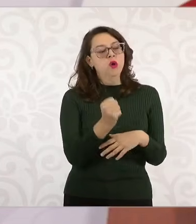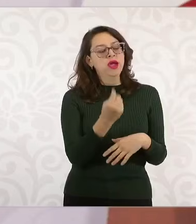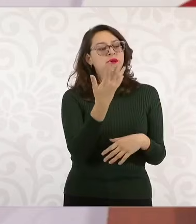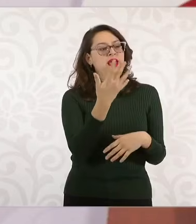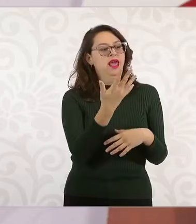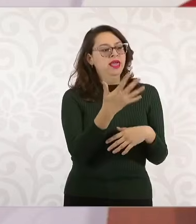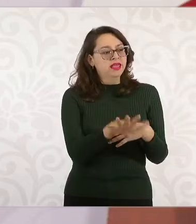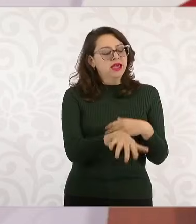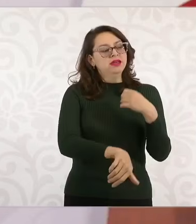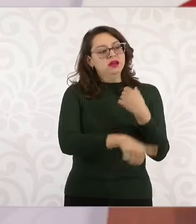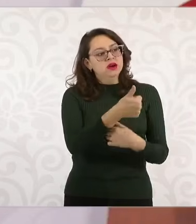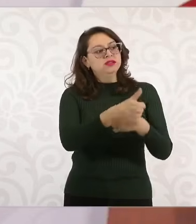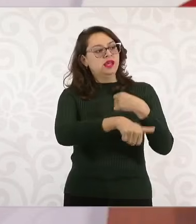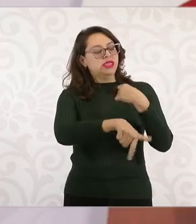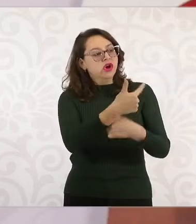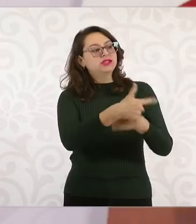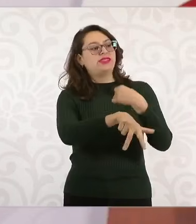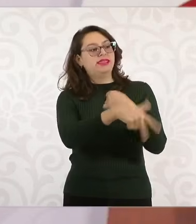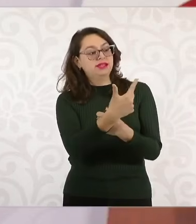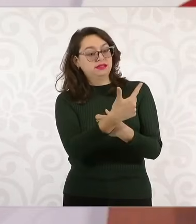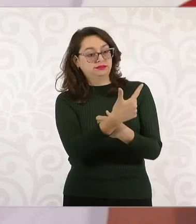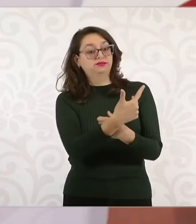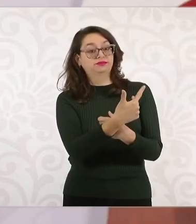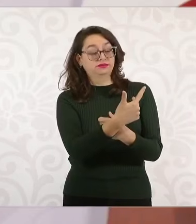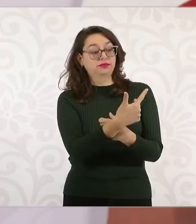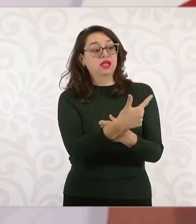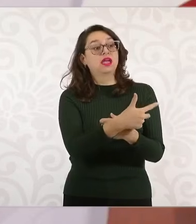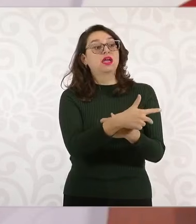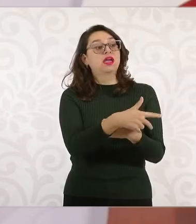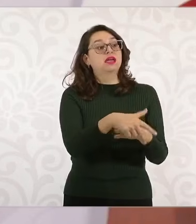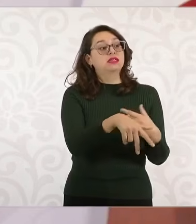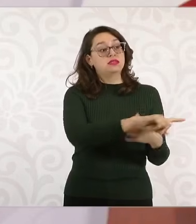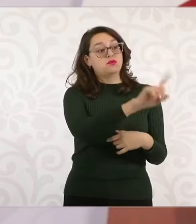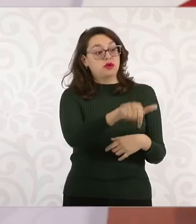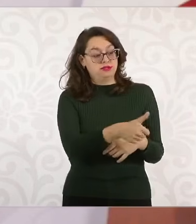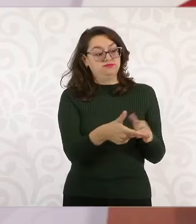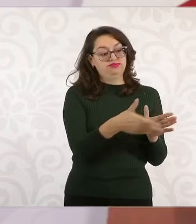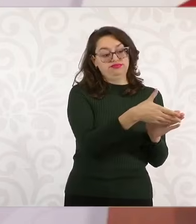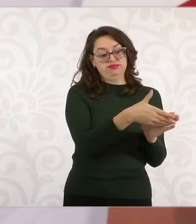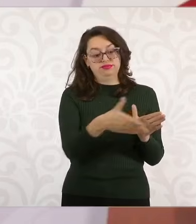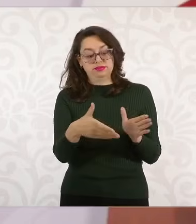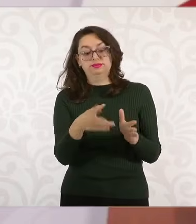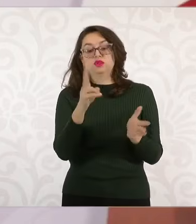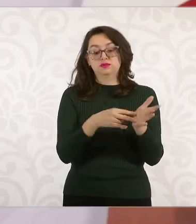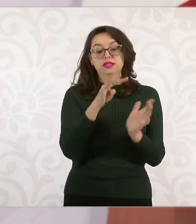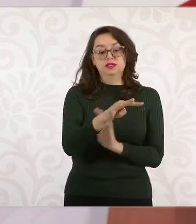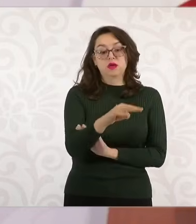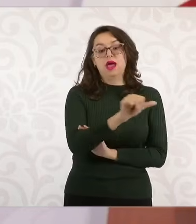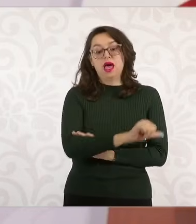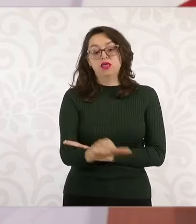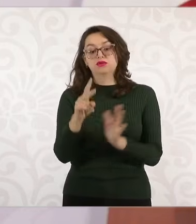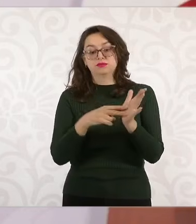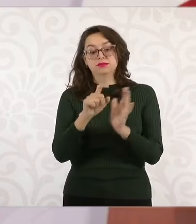13. 2013 al 2018, esto es muy importante. Del 2019 al 2023, el